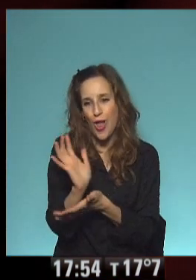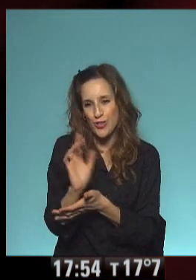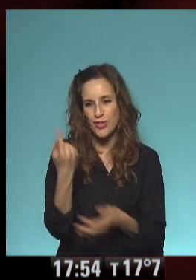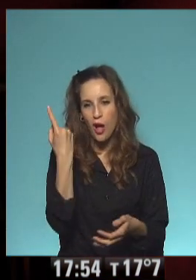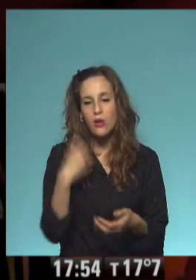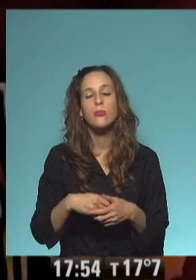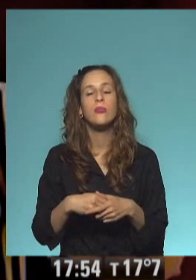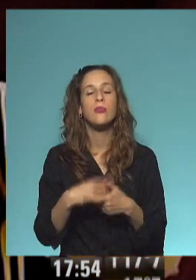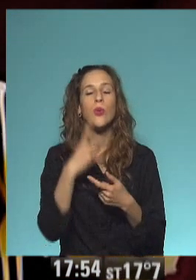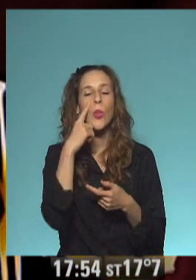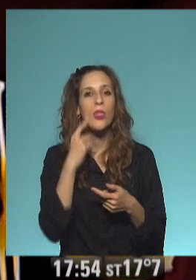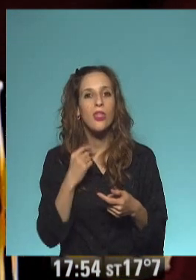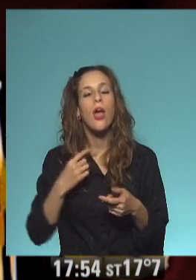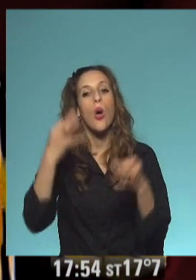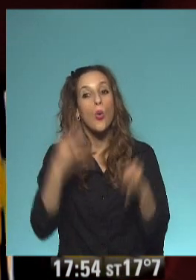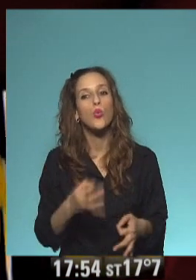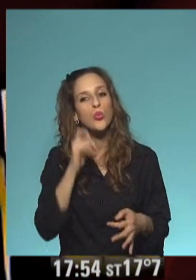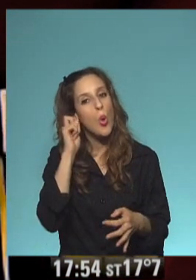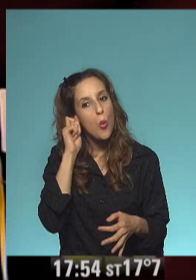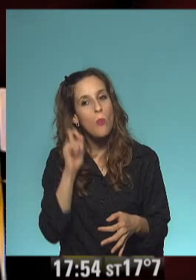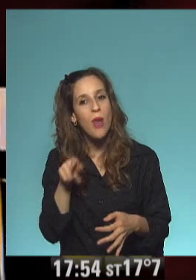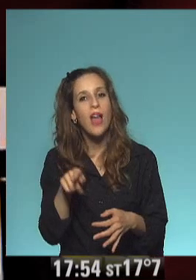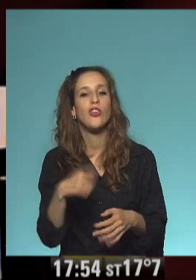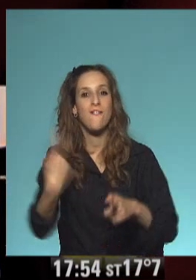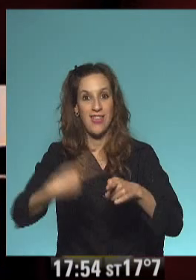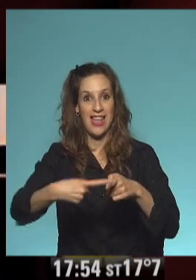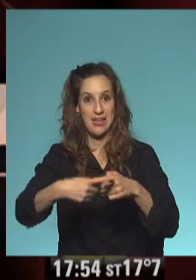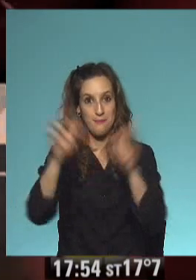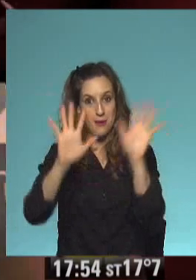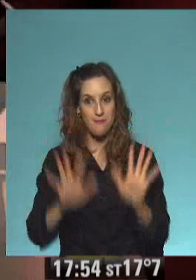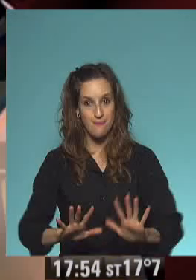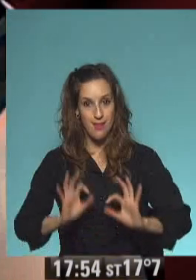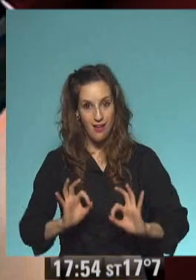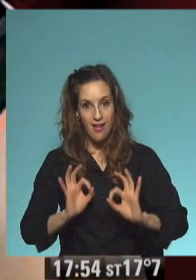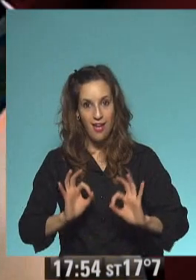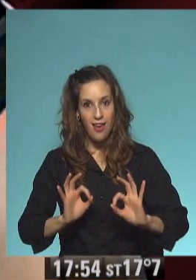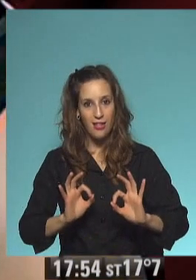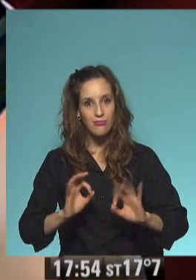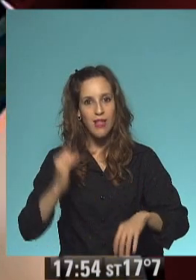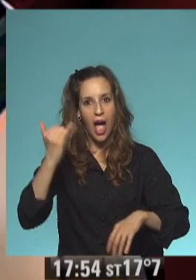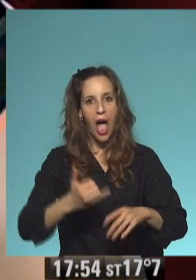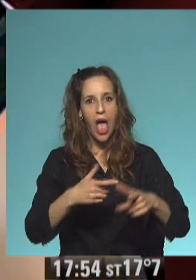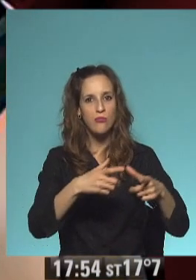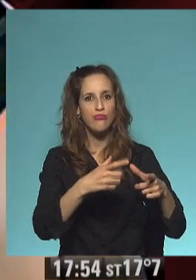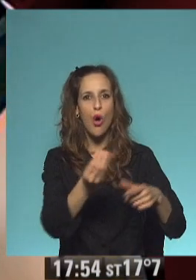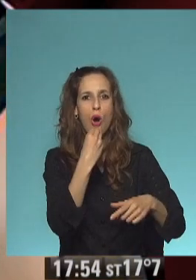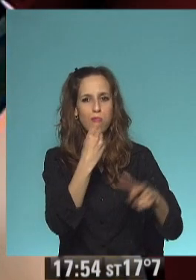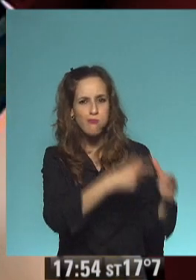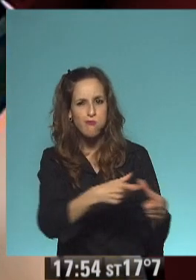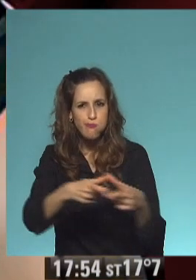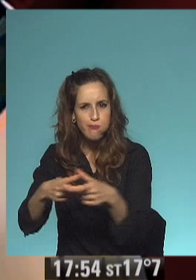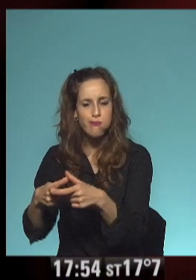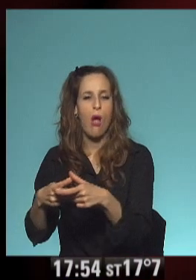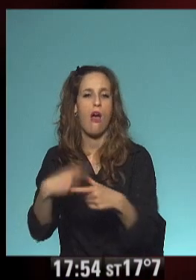vez llegó su cumpleaños y organizó una fiesta. Y para comer había tuercas de todos los colores